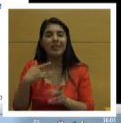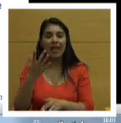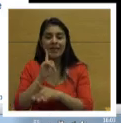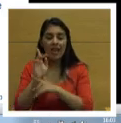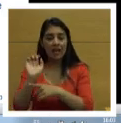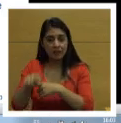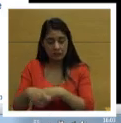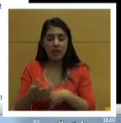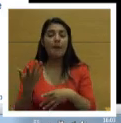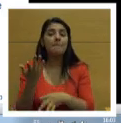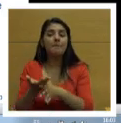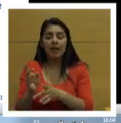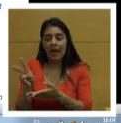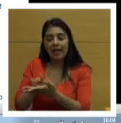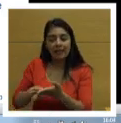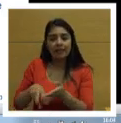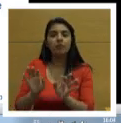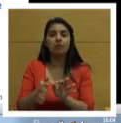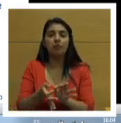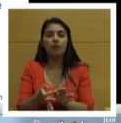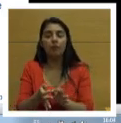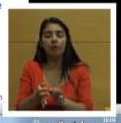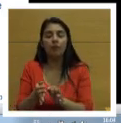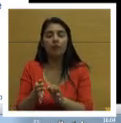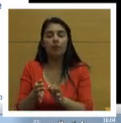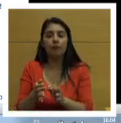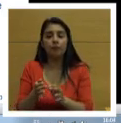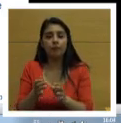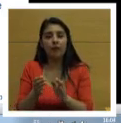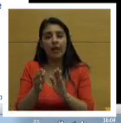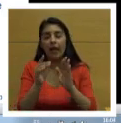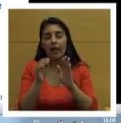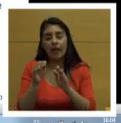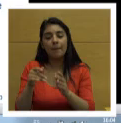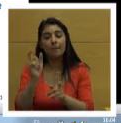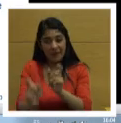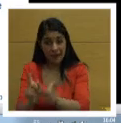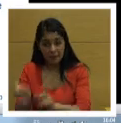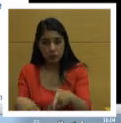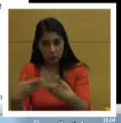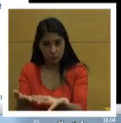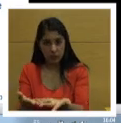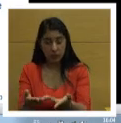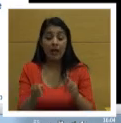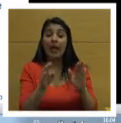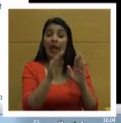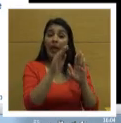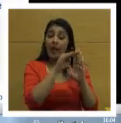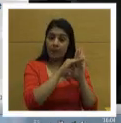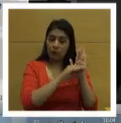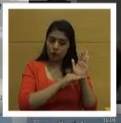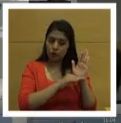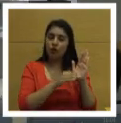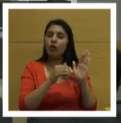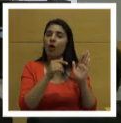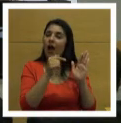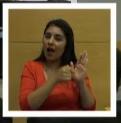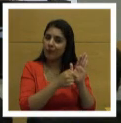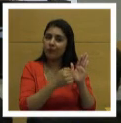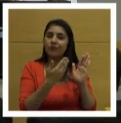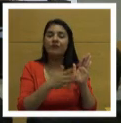vista interpretativo pro persona. El protocolo, en cambio, se encuentra en una fase de difusión